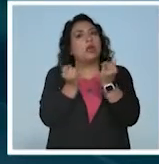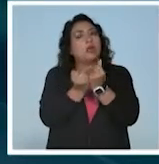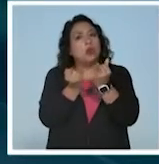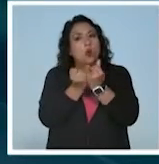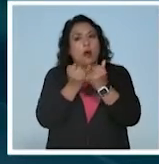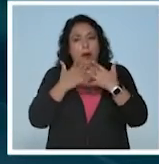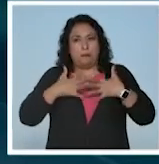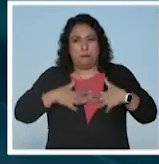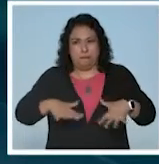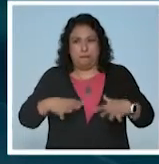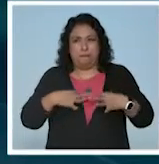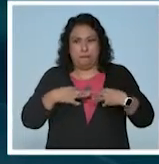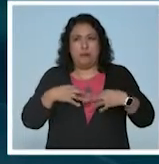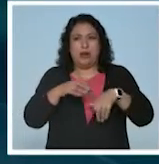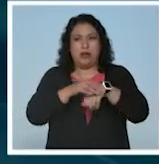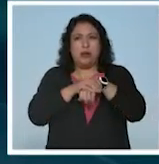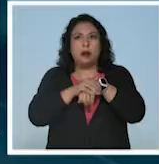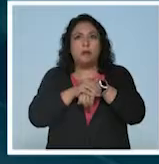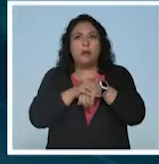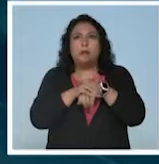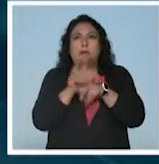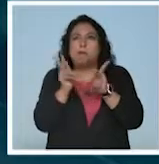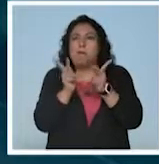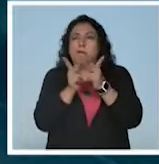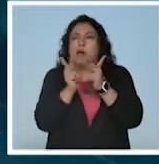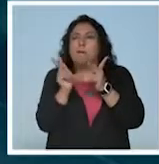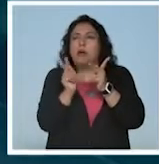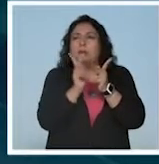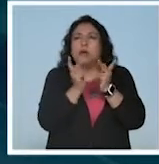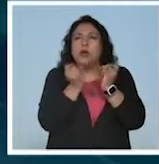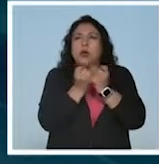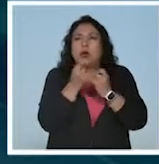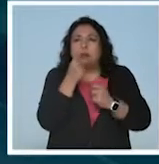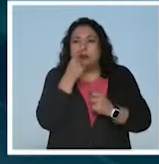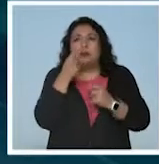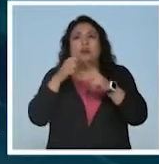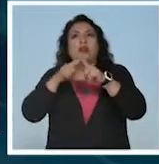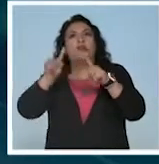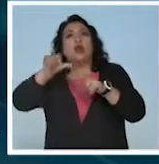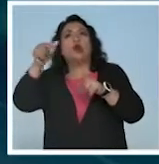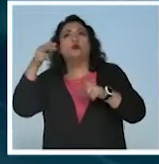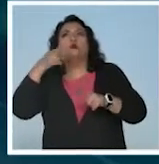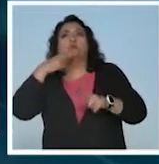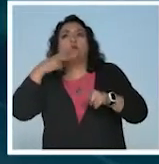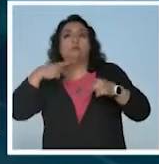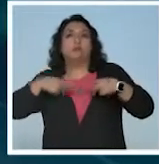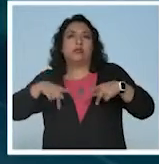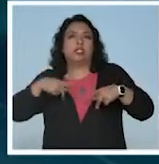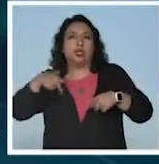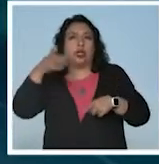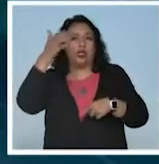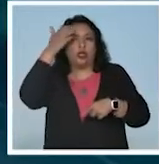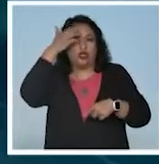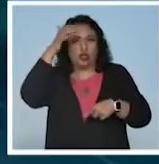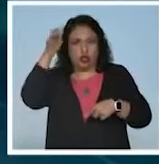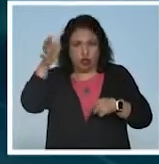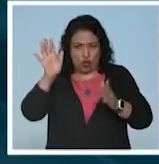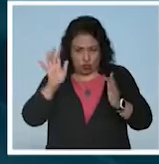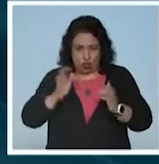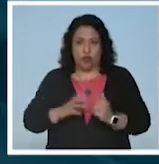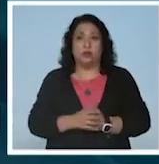Las playeras de los amigos olían similar, a diferencia de aquellas usadas por personas desconocidas entre sí.